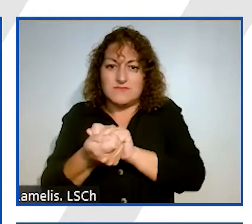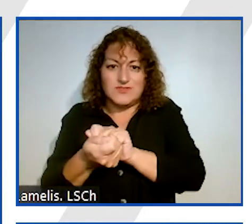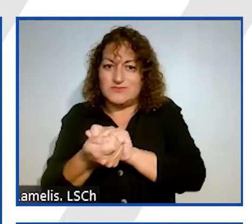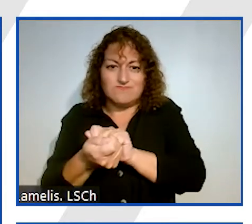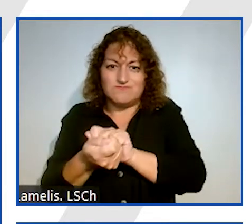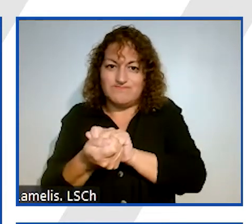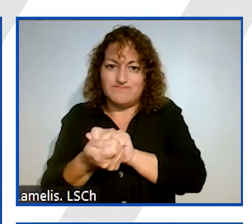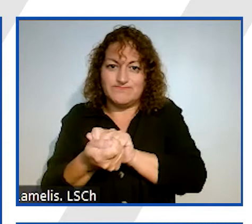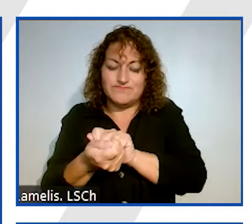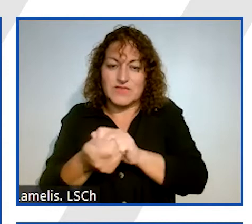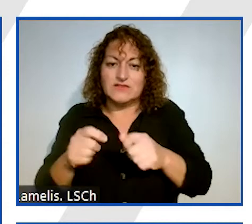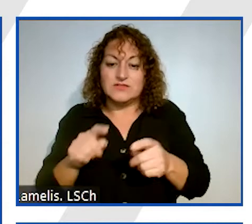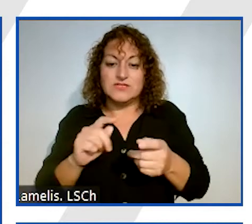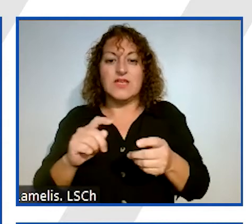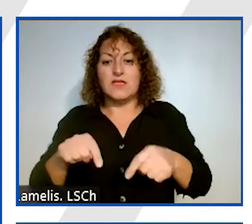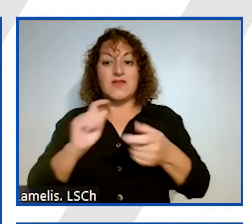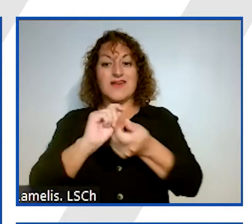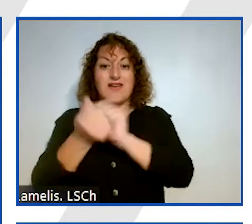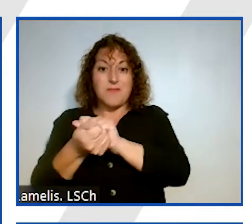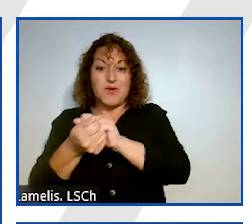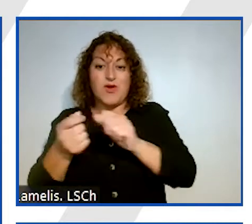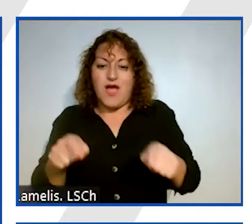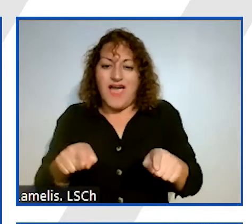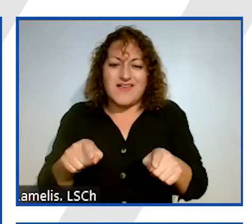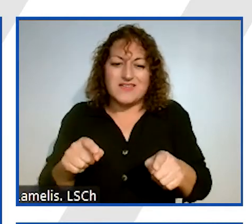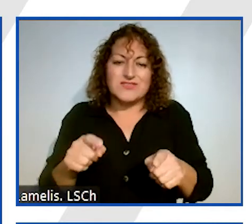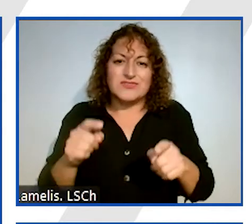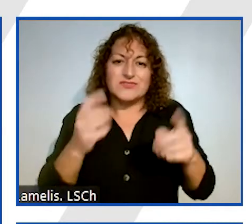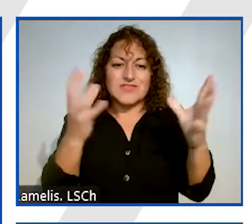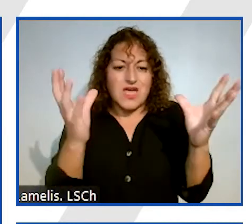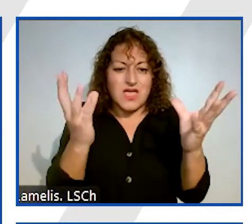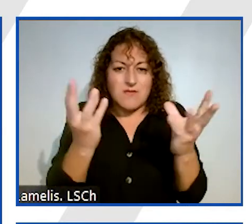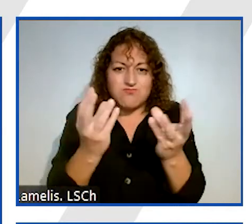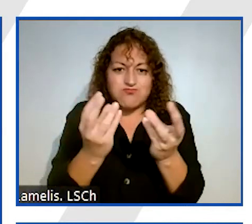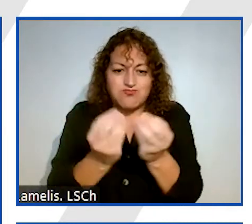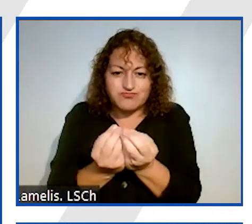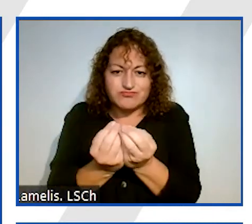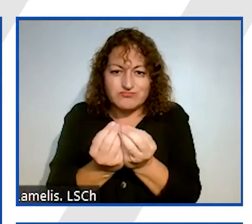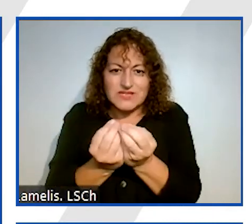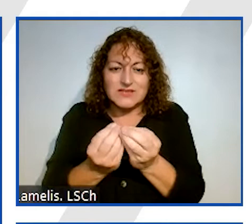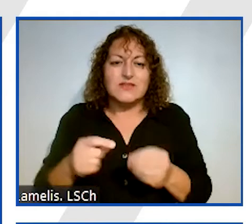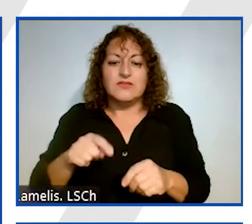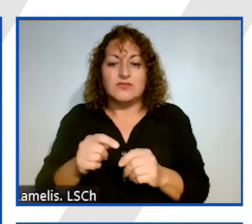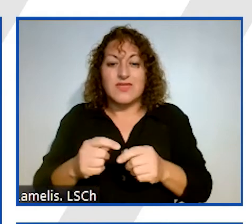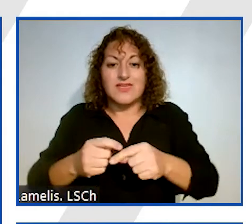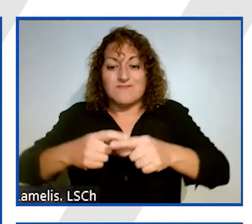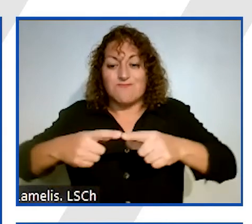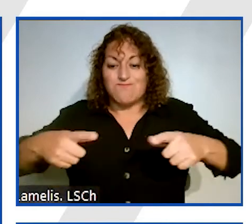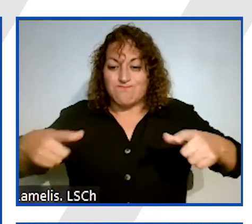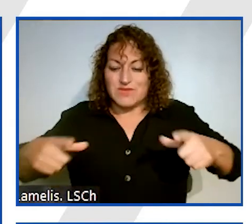no es tan eficiente. Y la eficiencia lo podemos poner en términos de que crecen muy lento y son muy